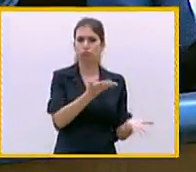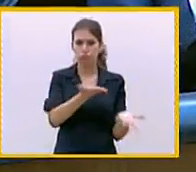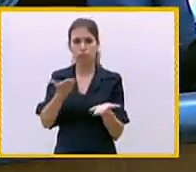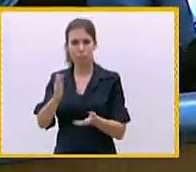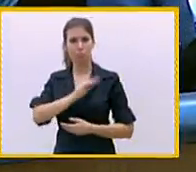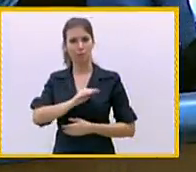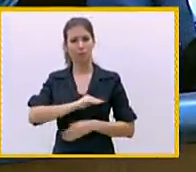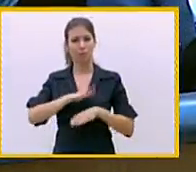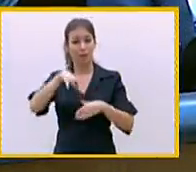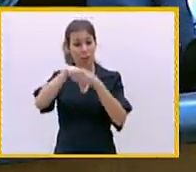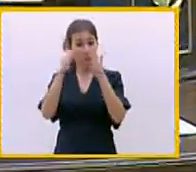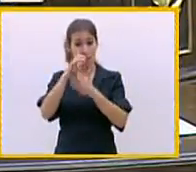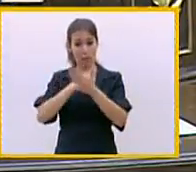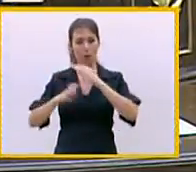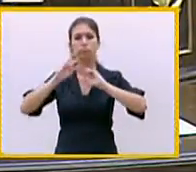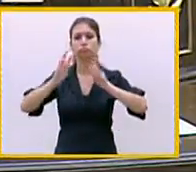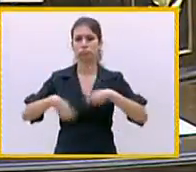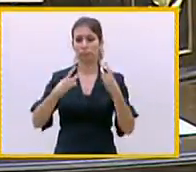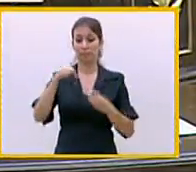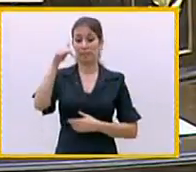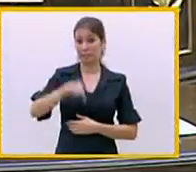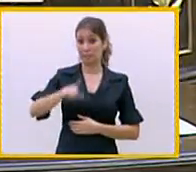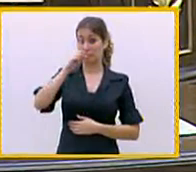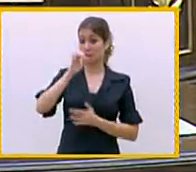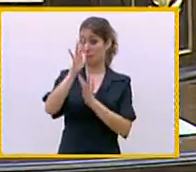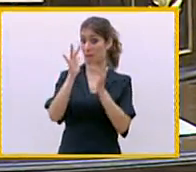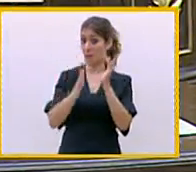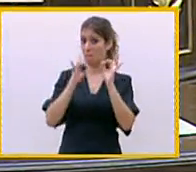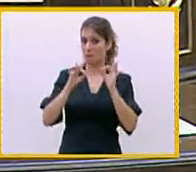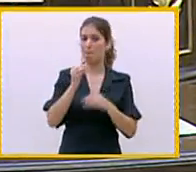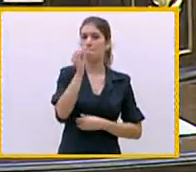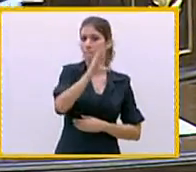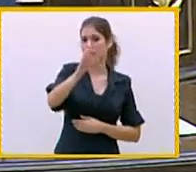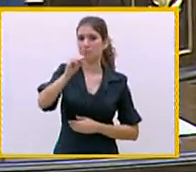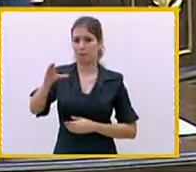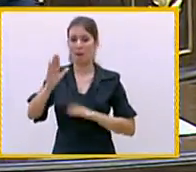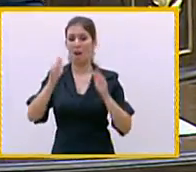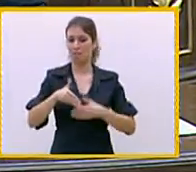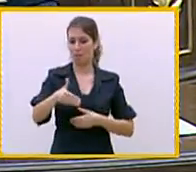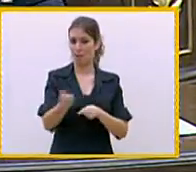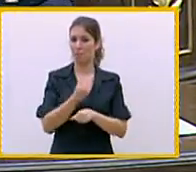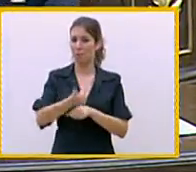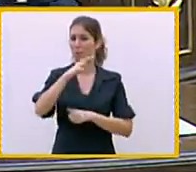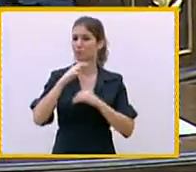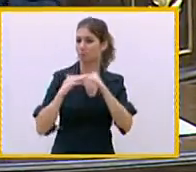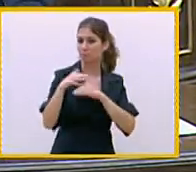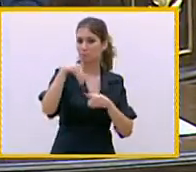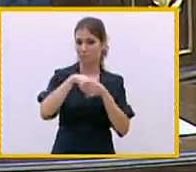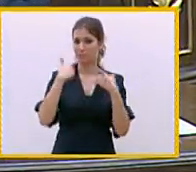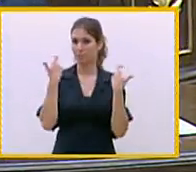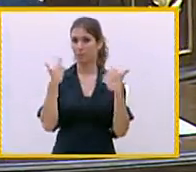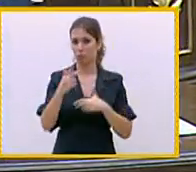rehabilitación, incentivos que han sido ampliados en abril y que reactivarán un empleo más estable en el sector de la